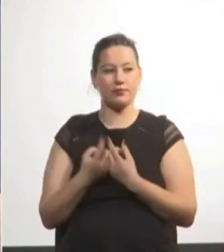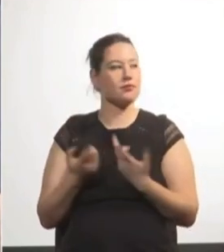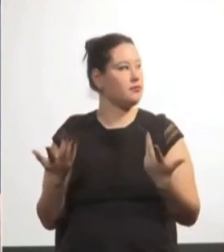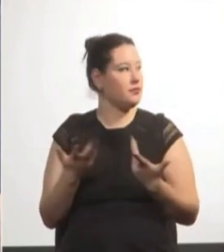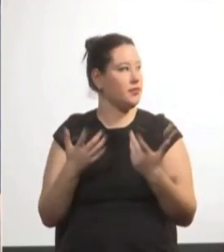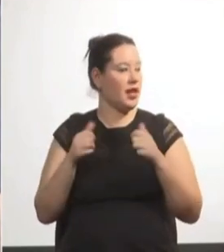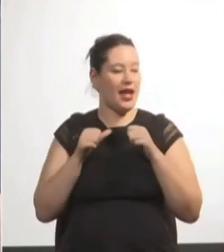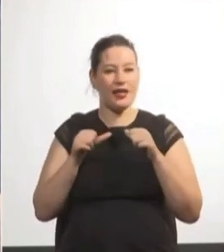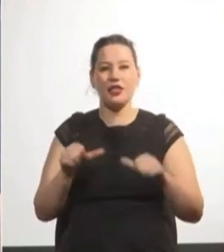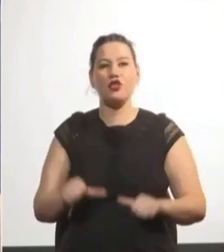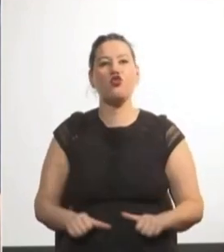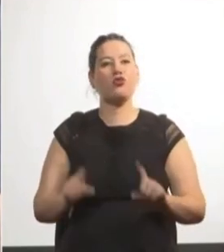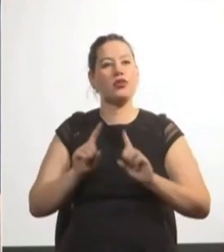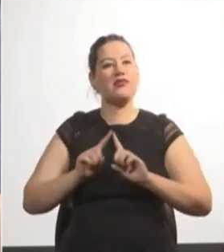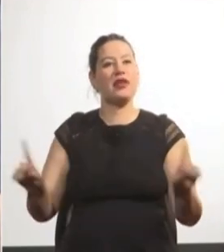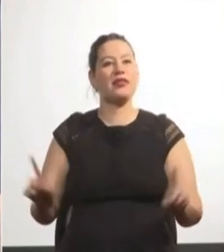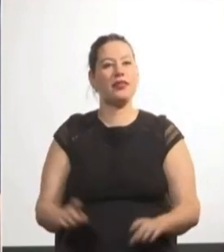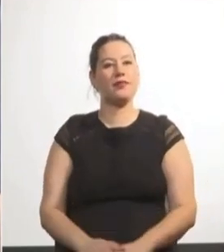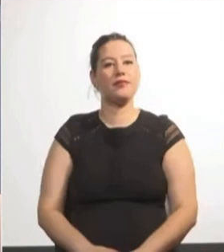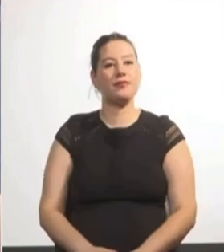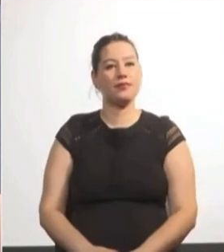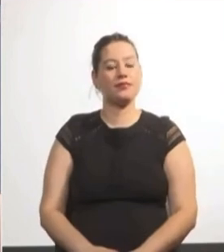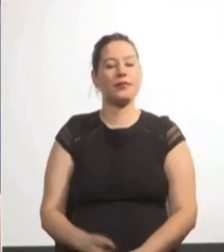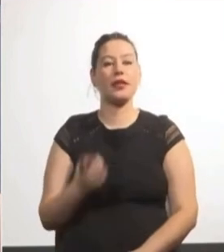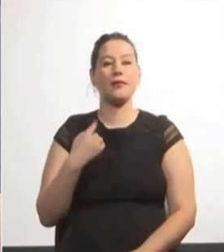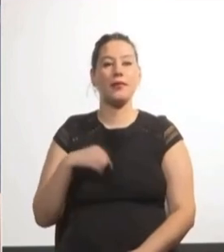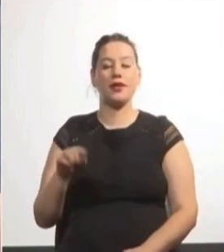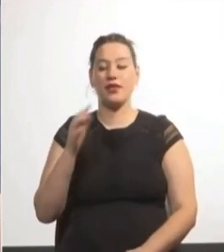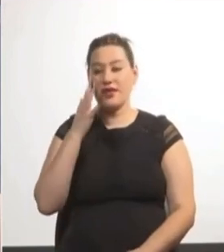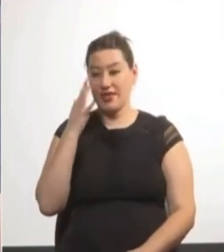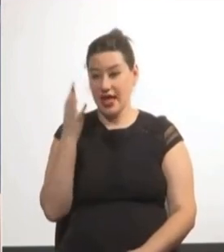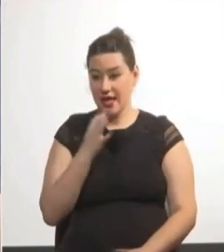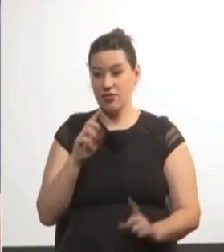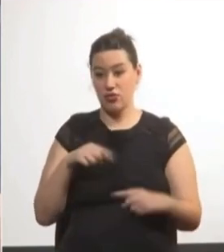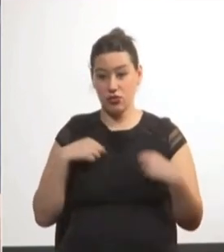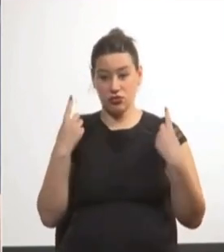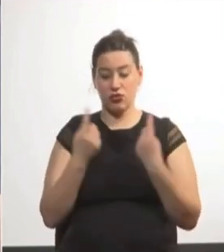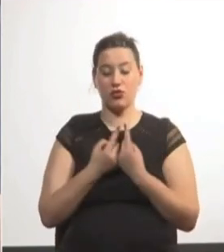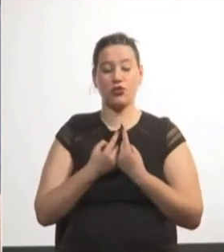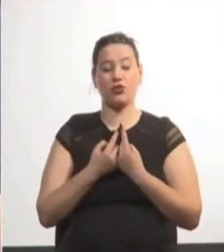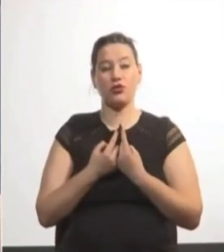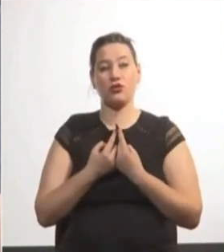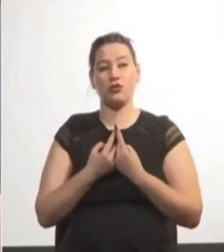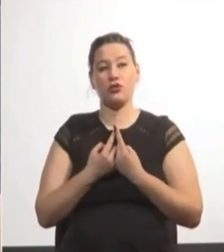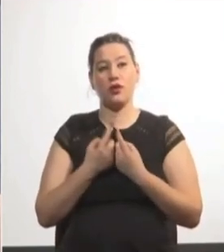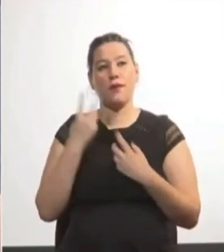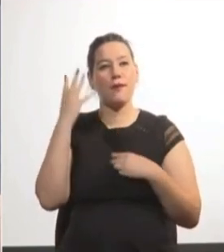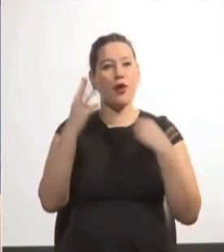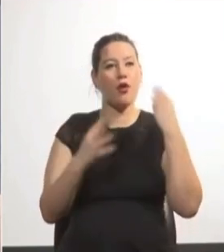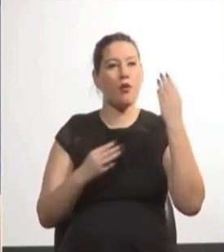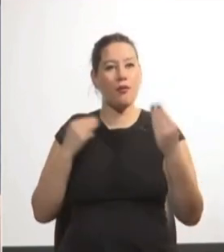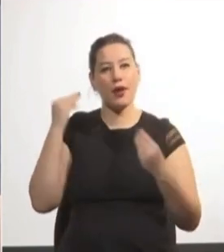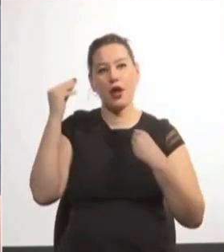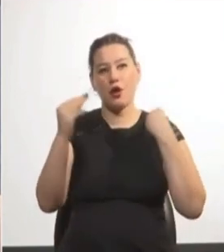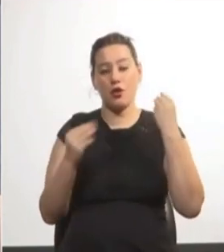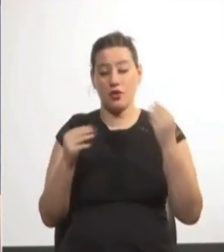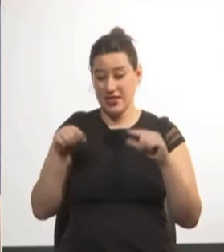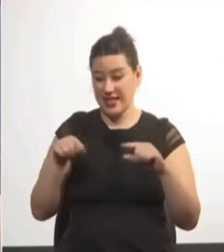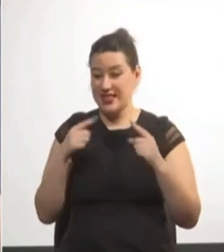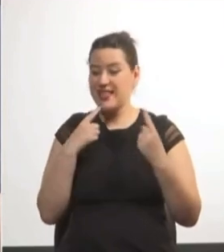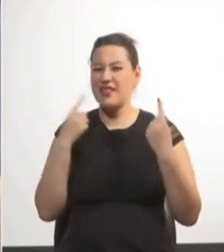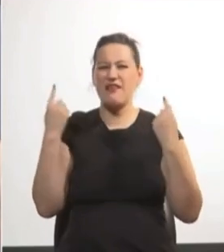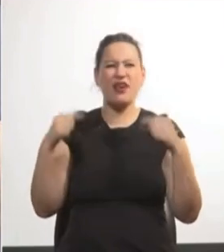actitud diferente. Pero fundamentalmente a nosotros lo que nos preocupó de este